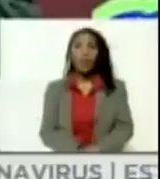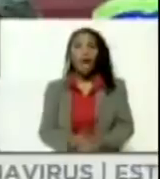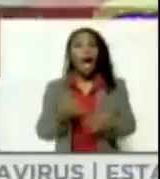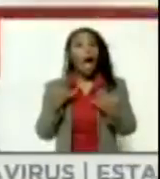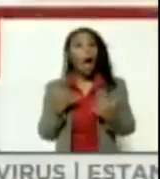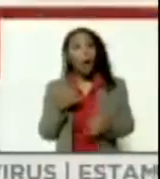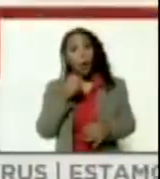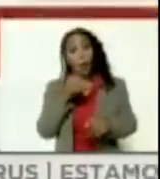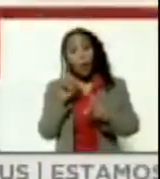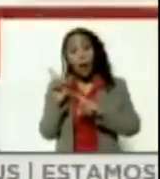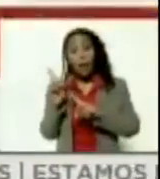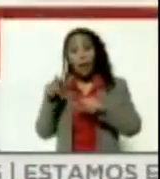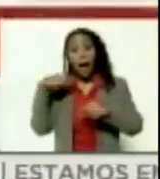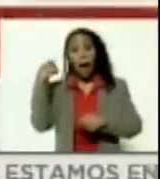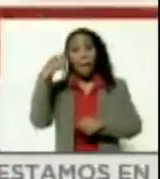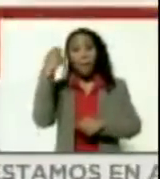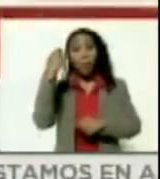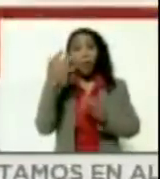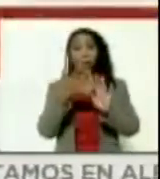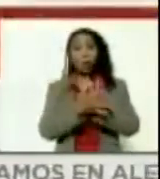En este caso de Apure,